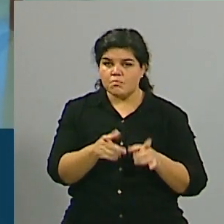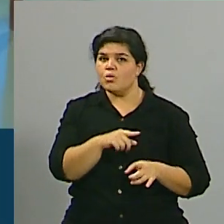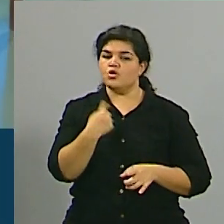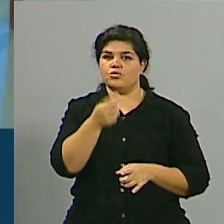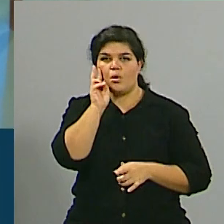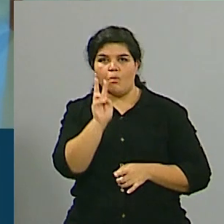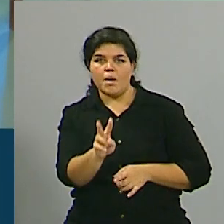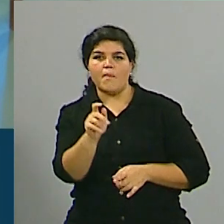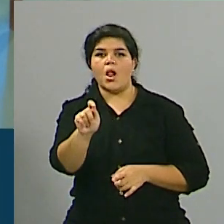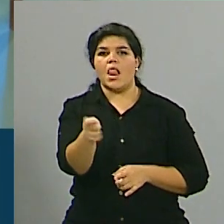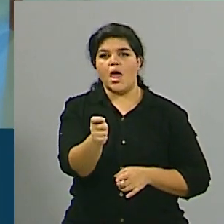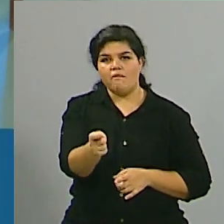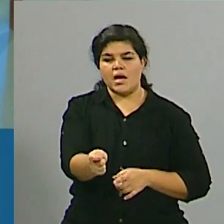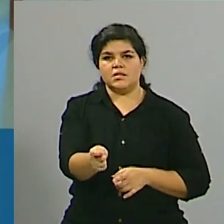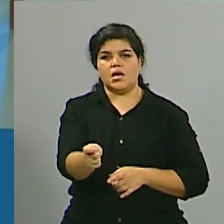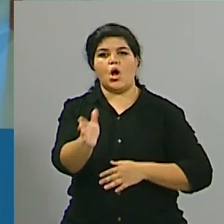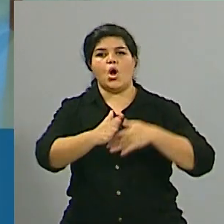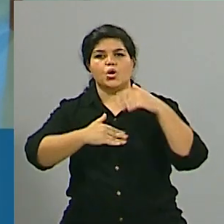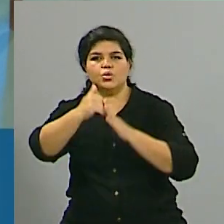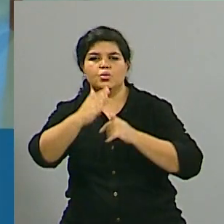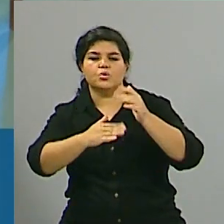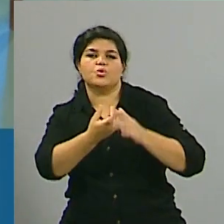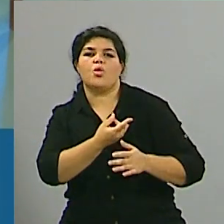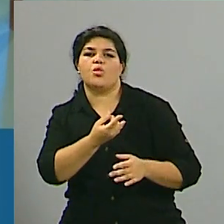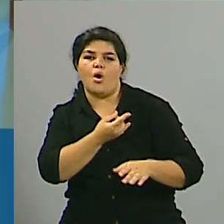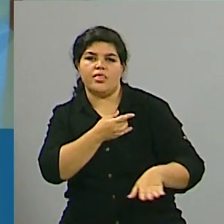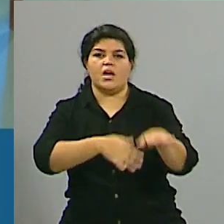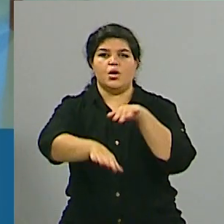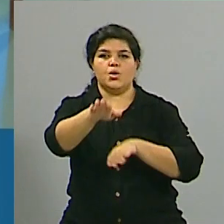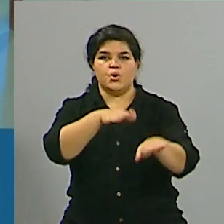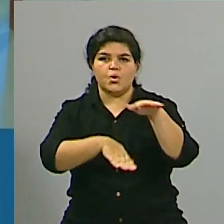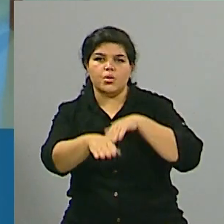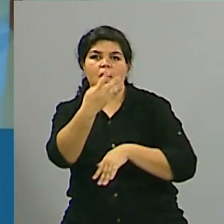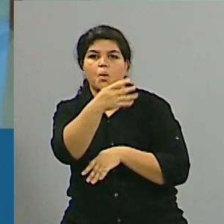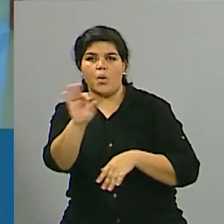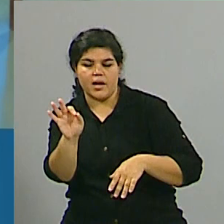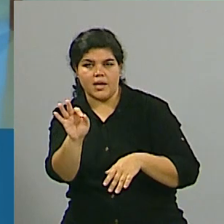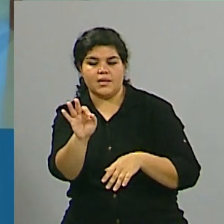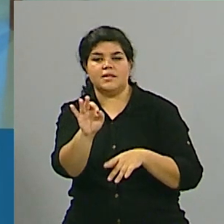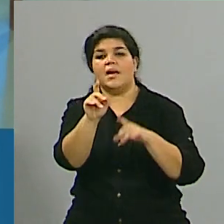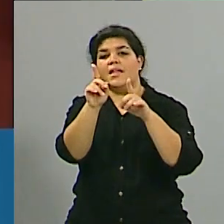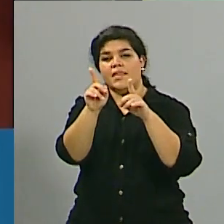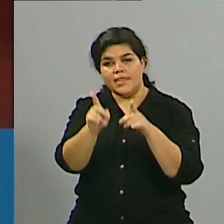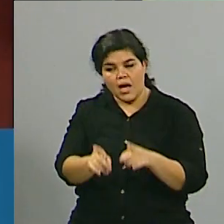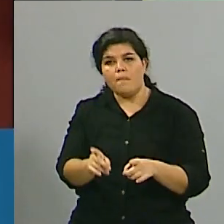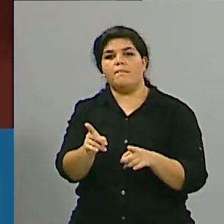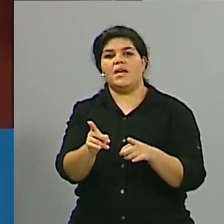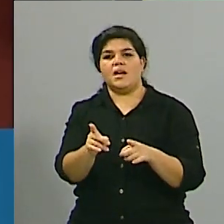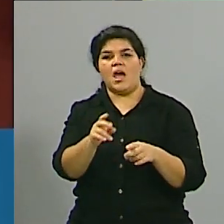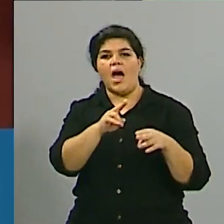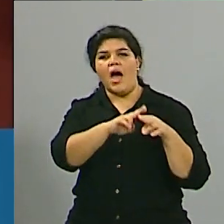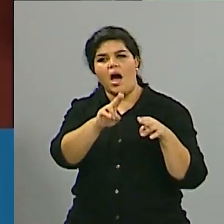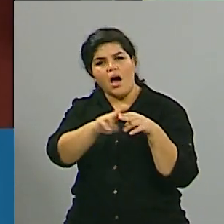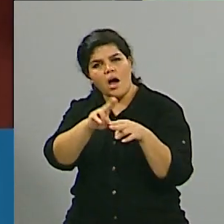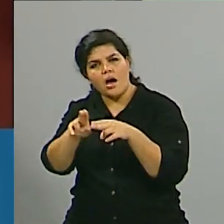ejemplo, las obras que se hicieron en este último tiempo en la ruta que se están haciendo en la Ruta 40, también lo que está sucediendo con,